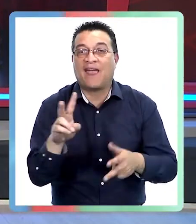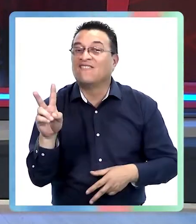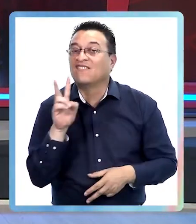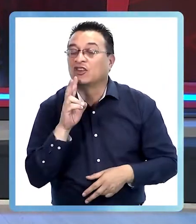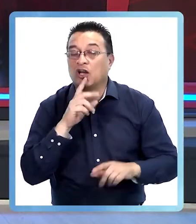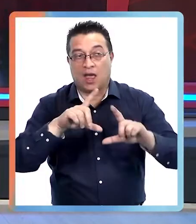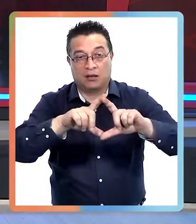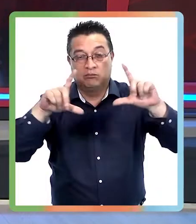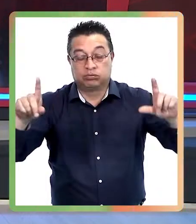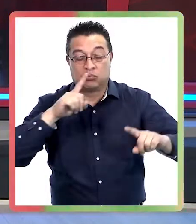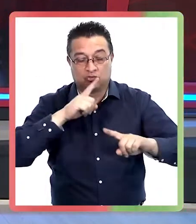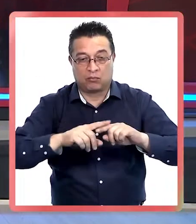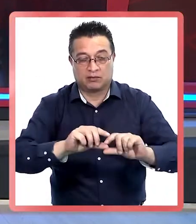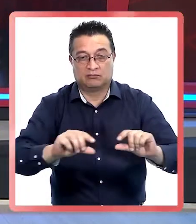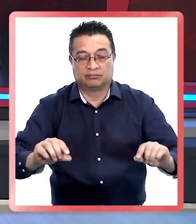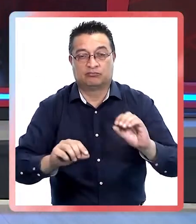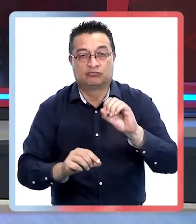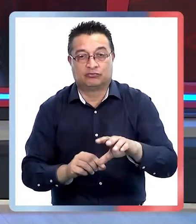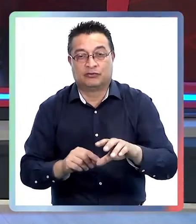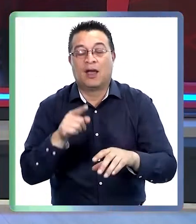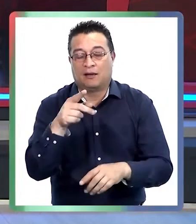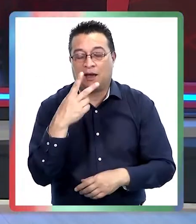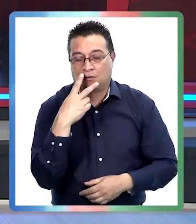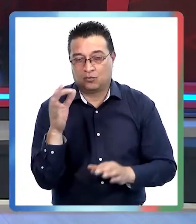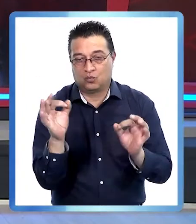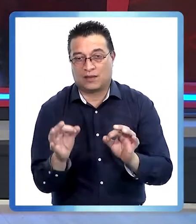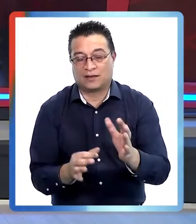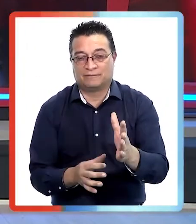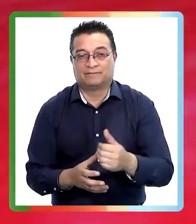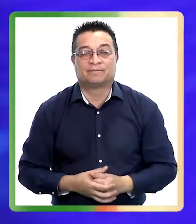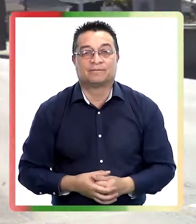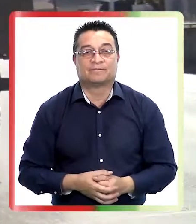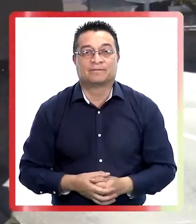donde dejaron un lienzo con su nombre. La nota es de Universidad Autónoma Televisión.